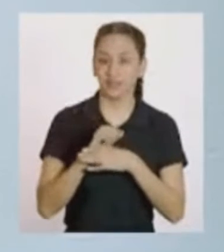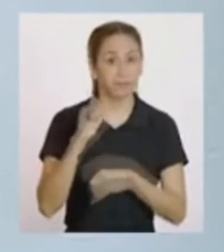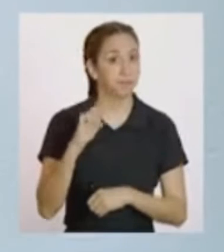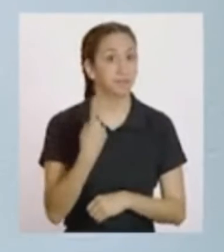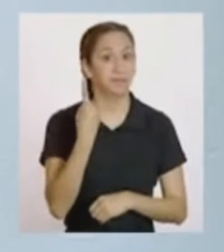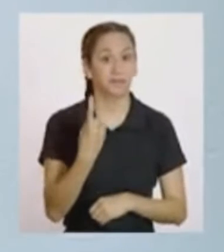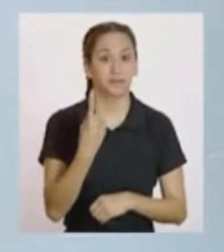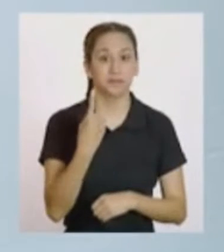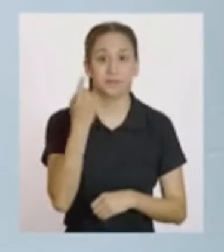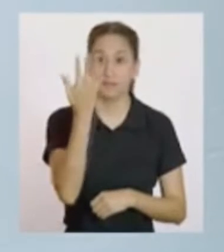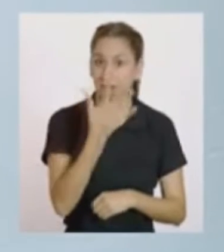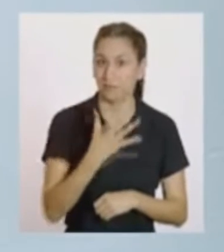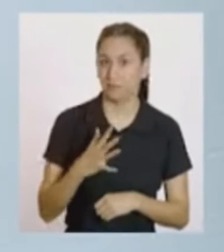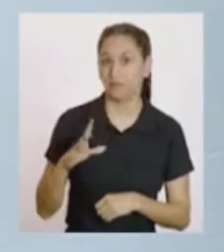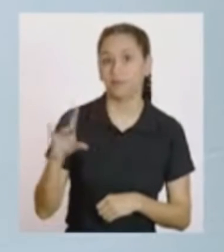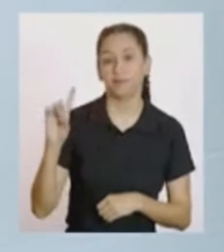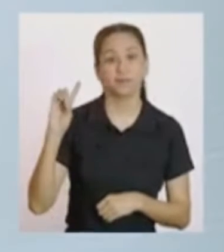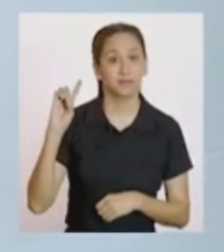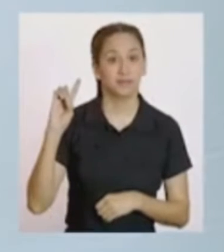Primero, estiro el brazo derecho.